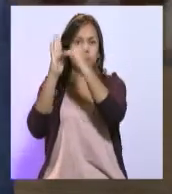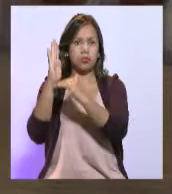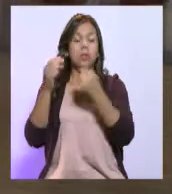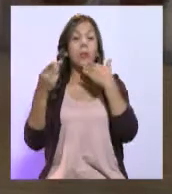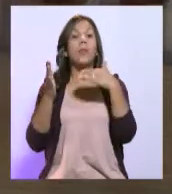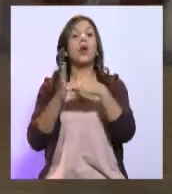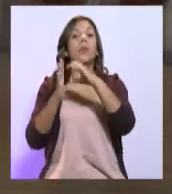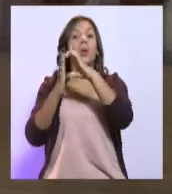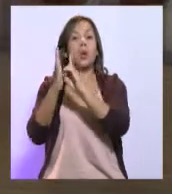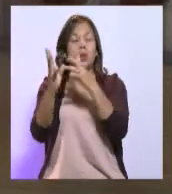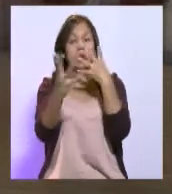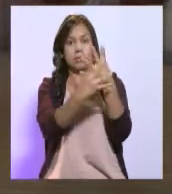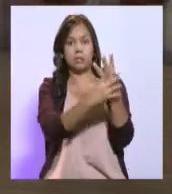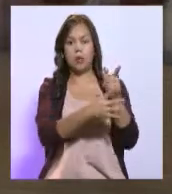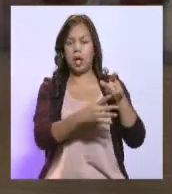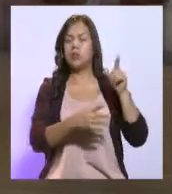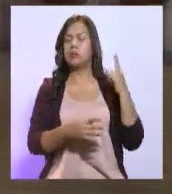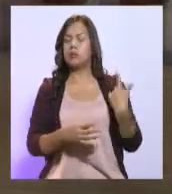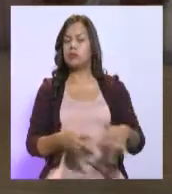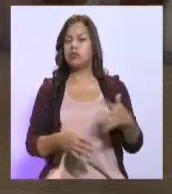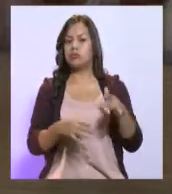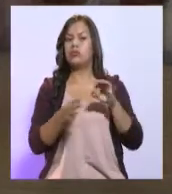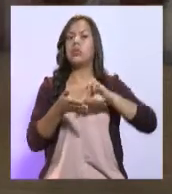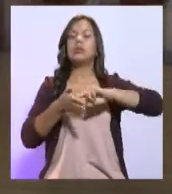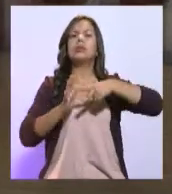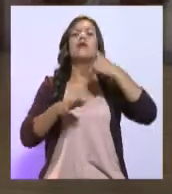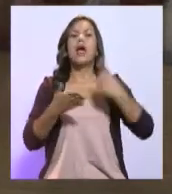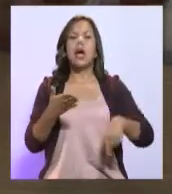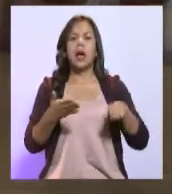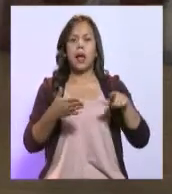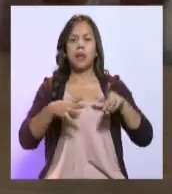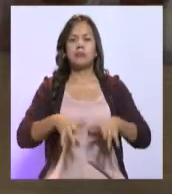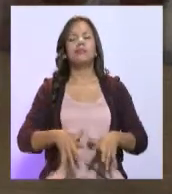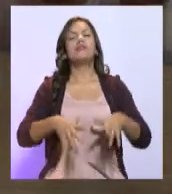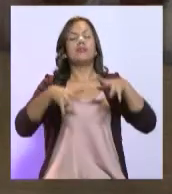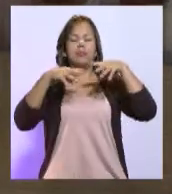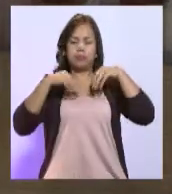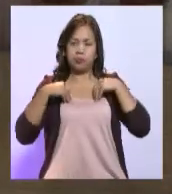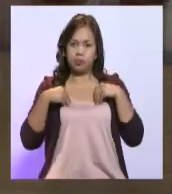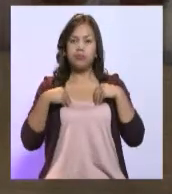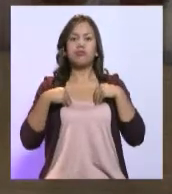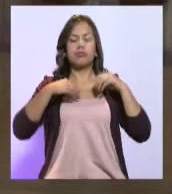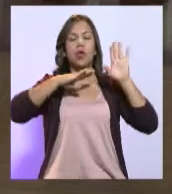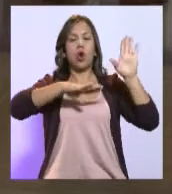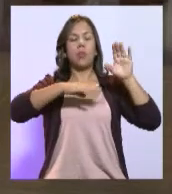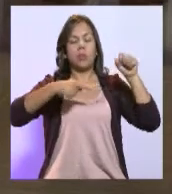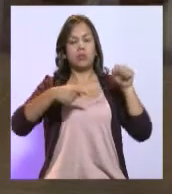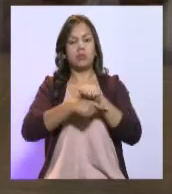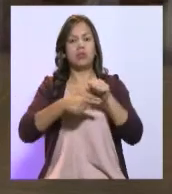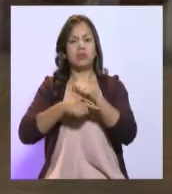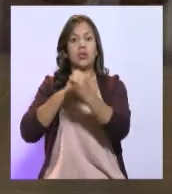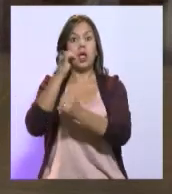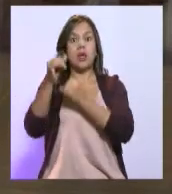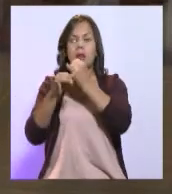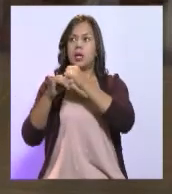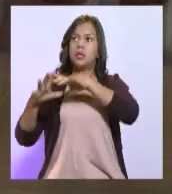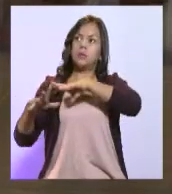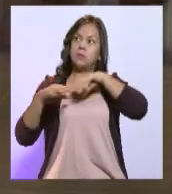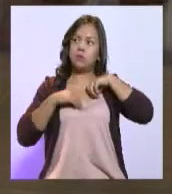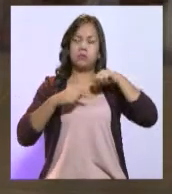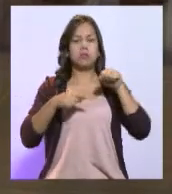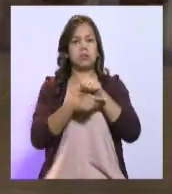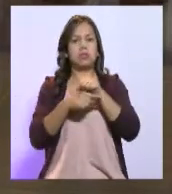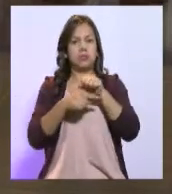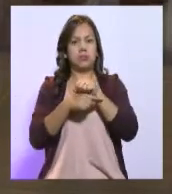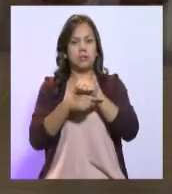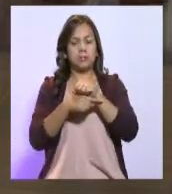Orgánico Integral Penal es una muestra de que Ecuador asume de manera seria los compromisos internacionales que ha suscrito, porque no